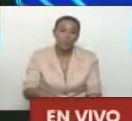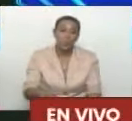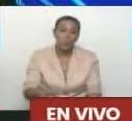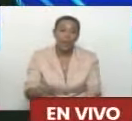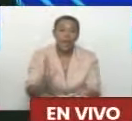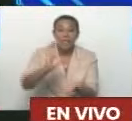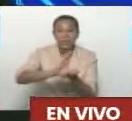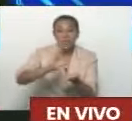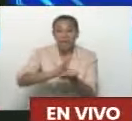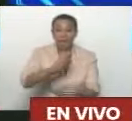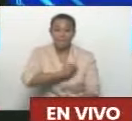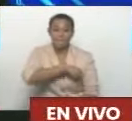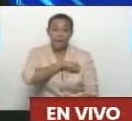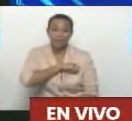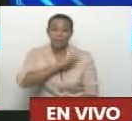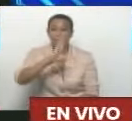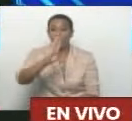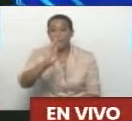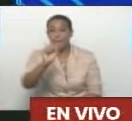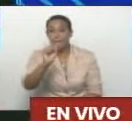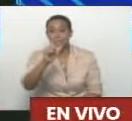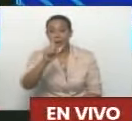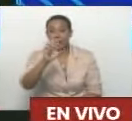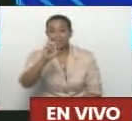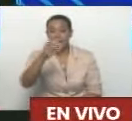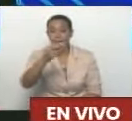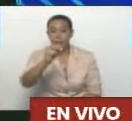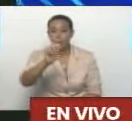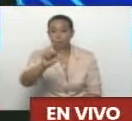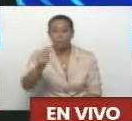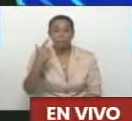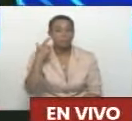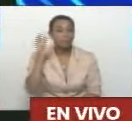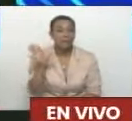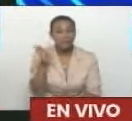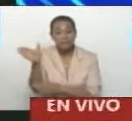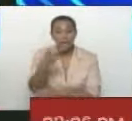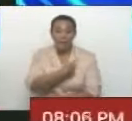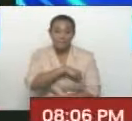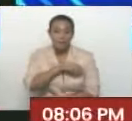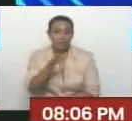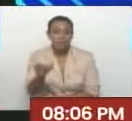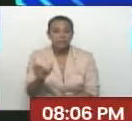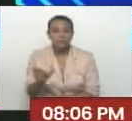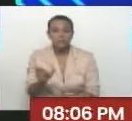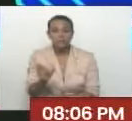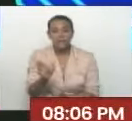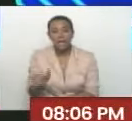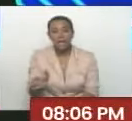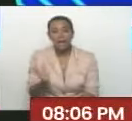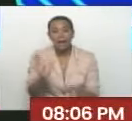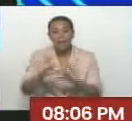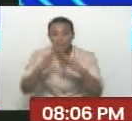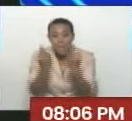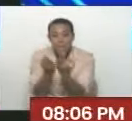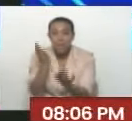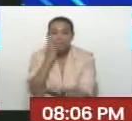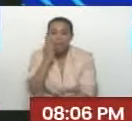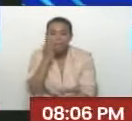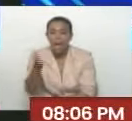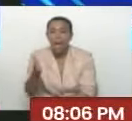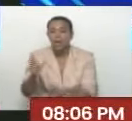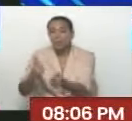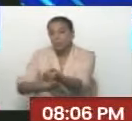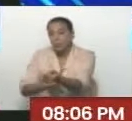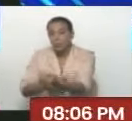ciudad de Barcelona, allá en Cataluña, y nosotros a la madre de él, a